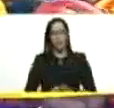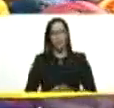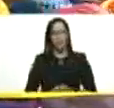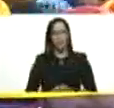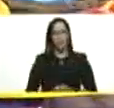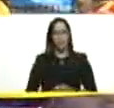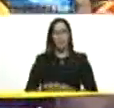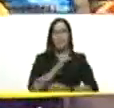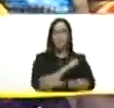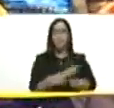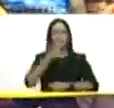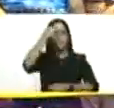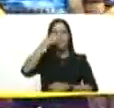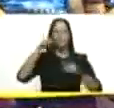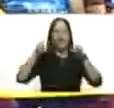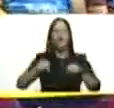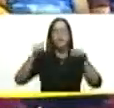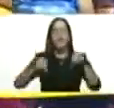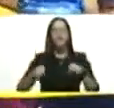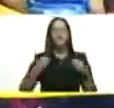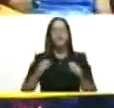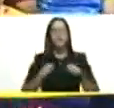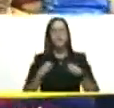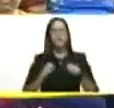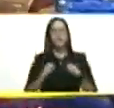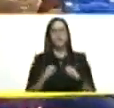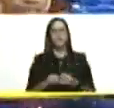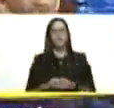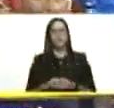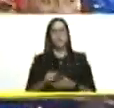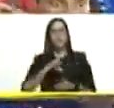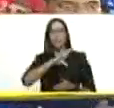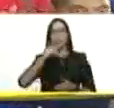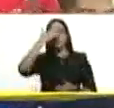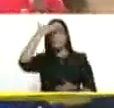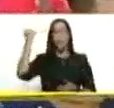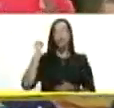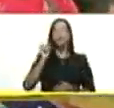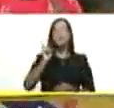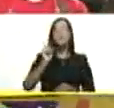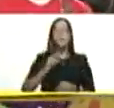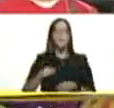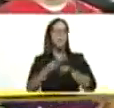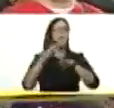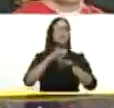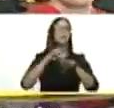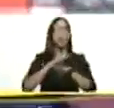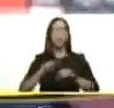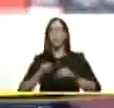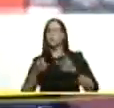del pueblo, ahí, ahí vive. No se nos olvide, ministro, ministra, compañeros que